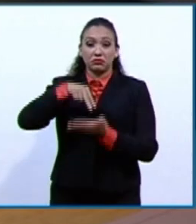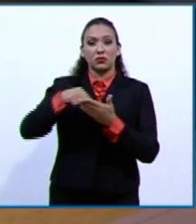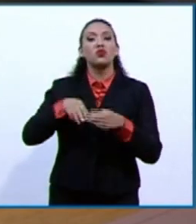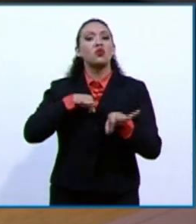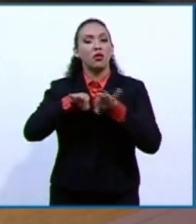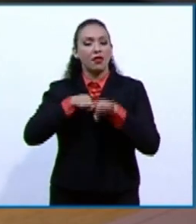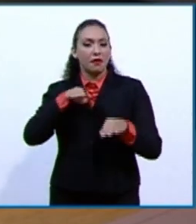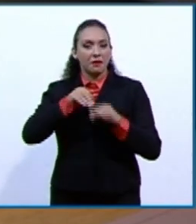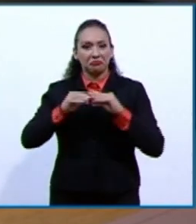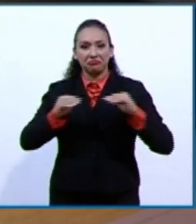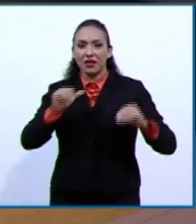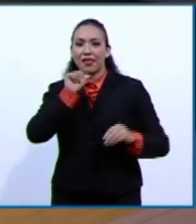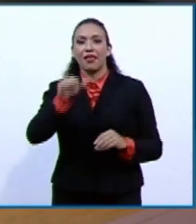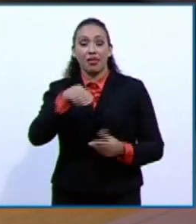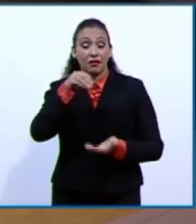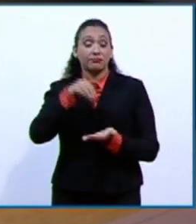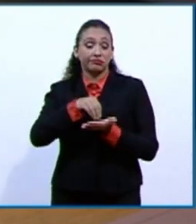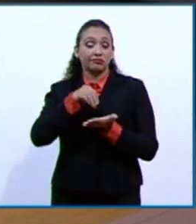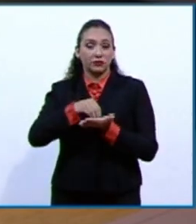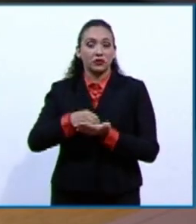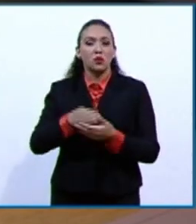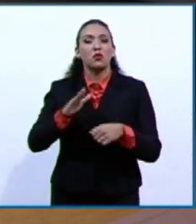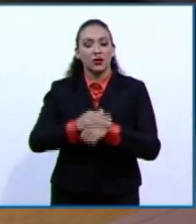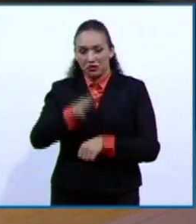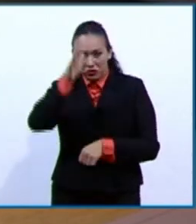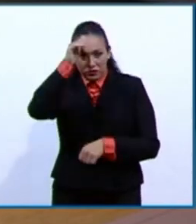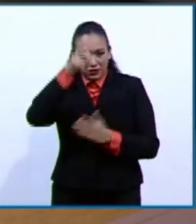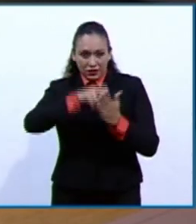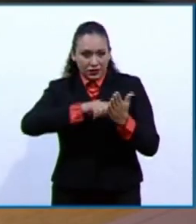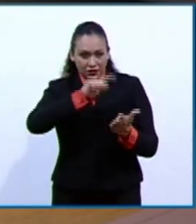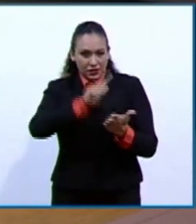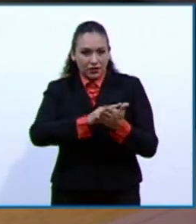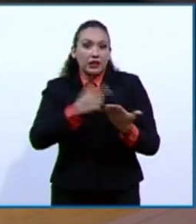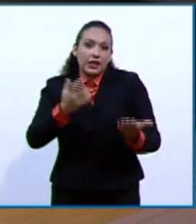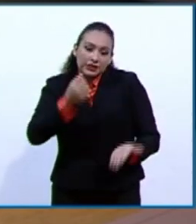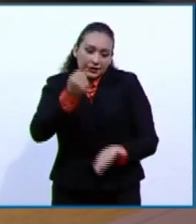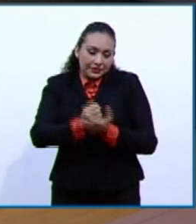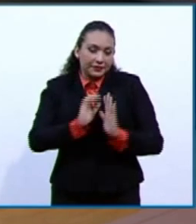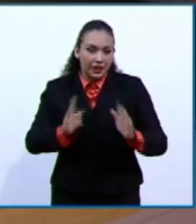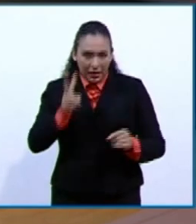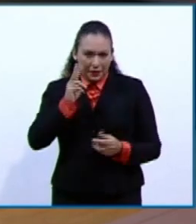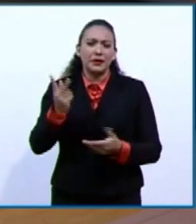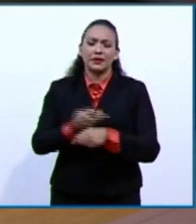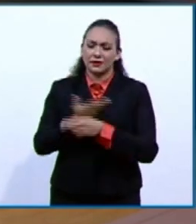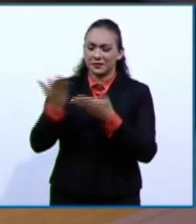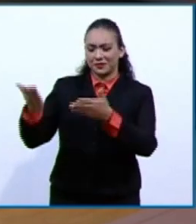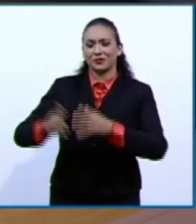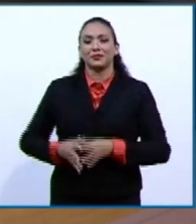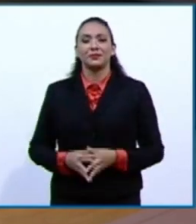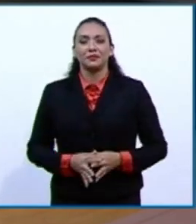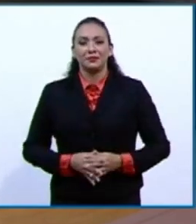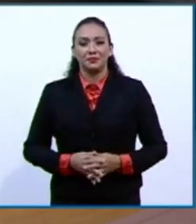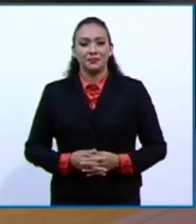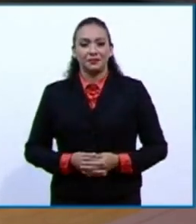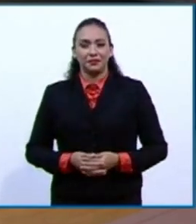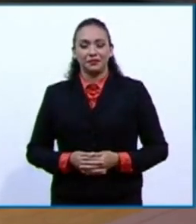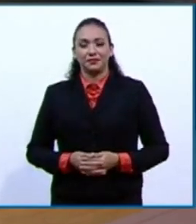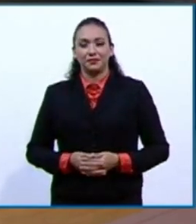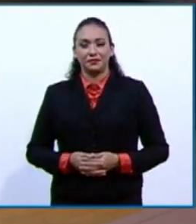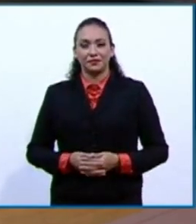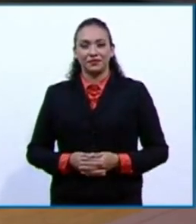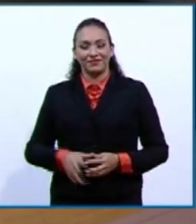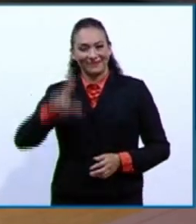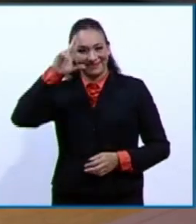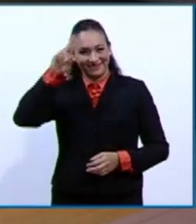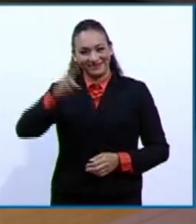de actividades en rechazo a la reforma judicial que ya está vigente. Muy buenas tardes, Juan Carlos, adelante con tu reporte.